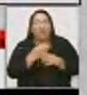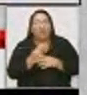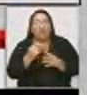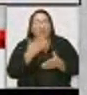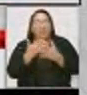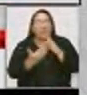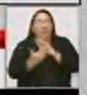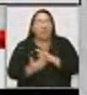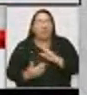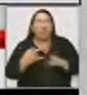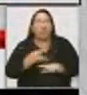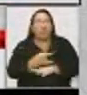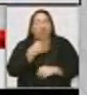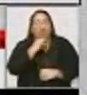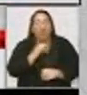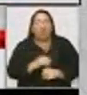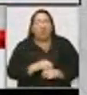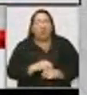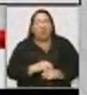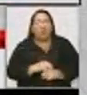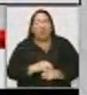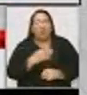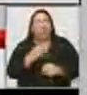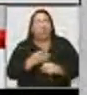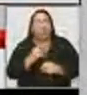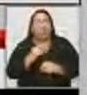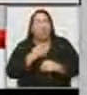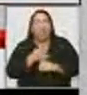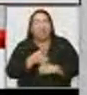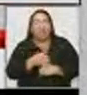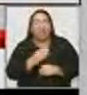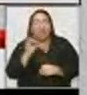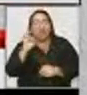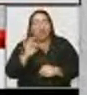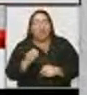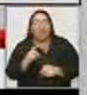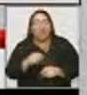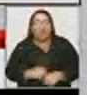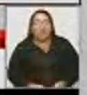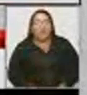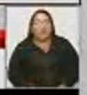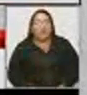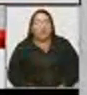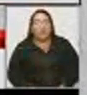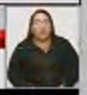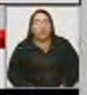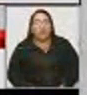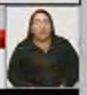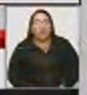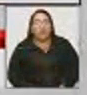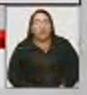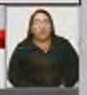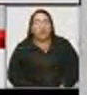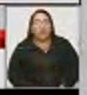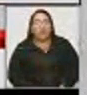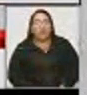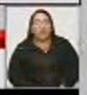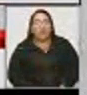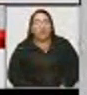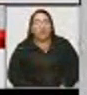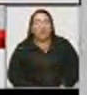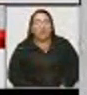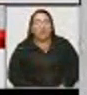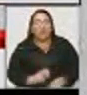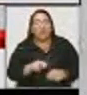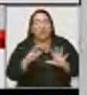de Discriminación contra la Mujer. La situación sobre el ingreso promedio mensual, de acuerdo a la información del INEI para el